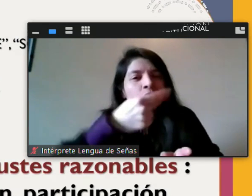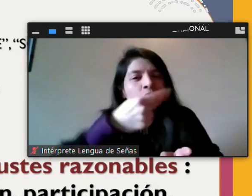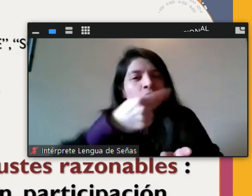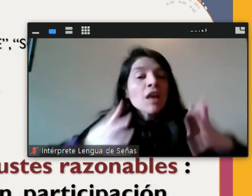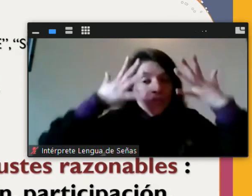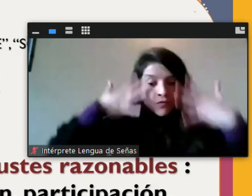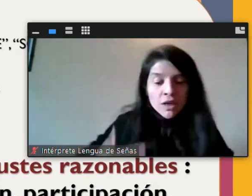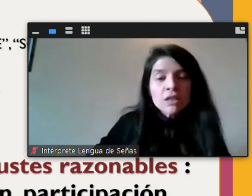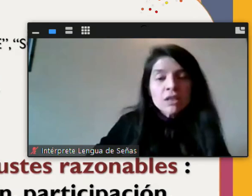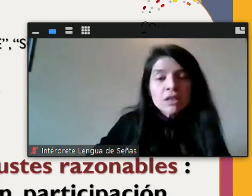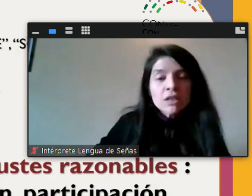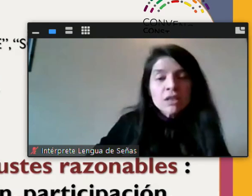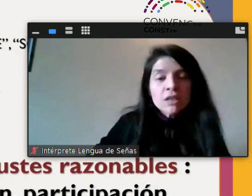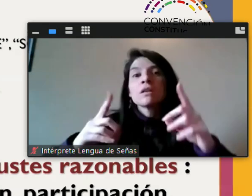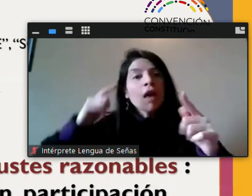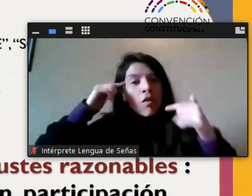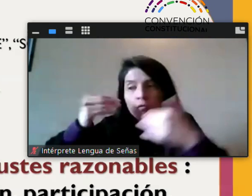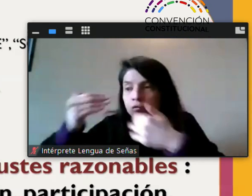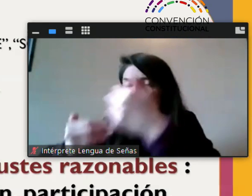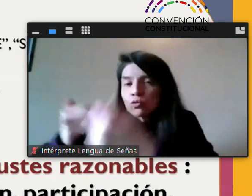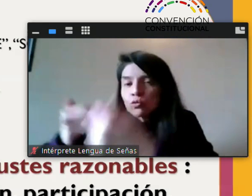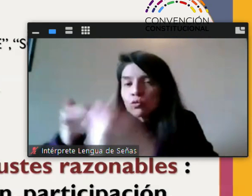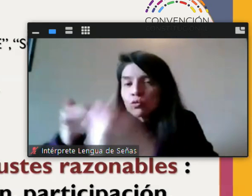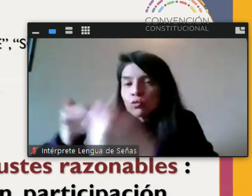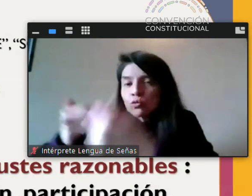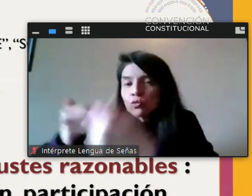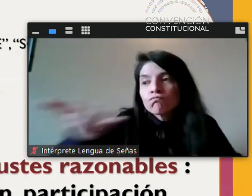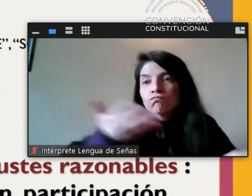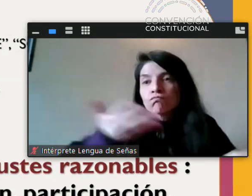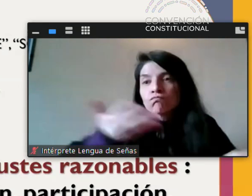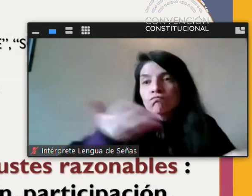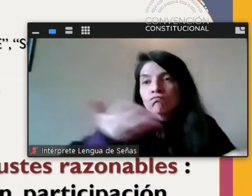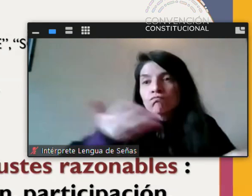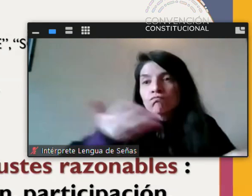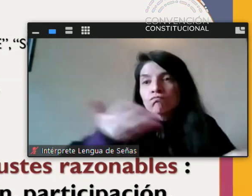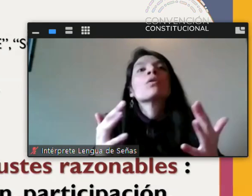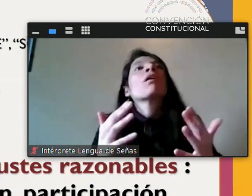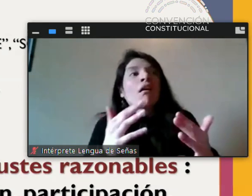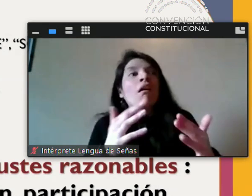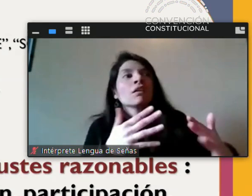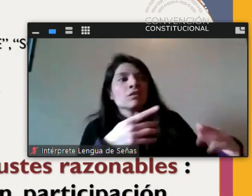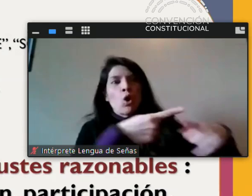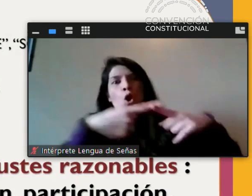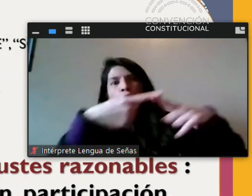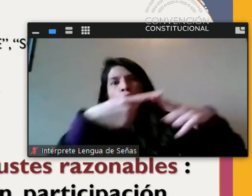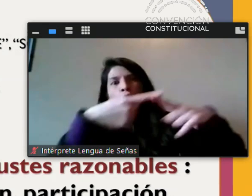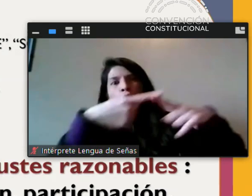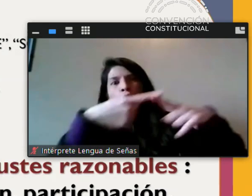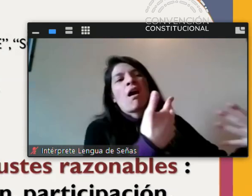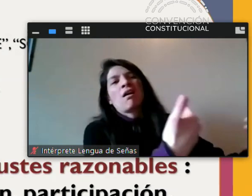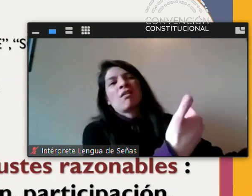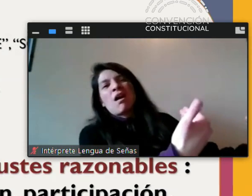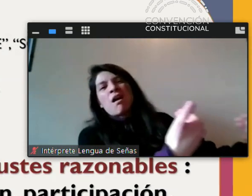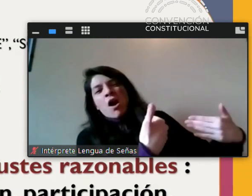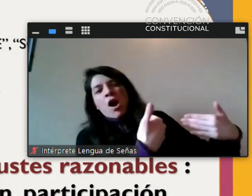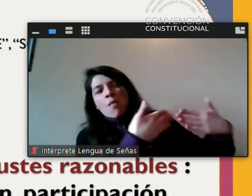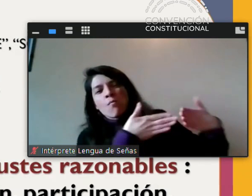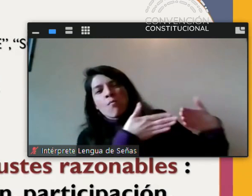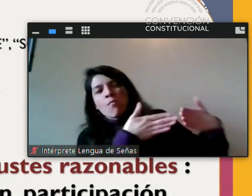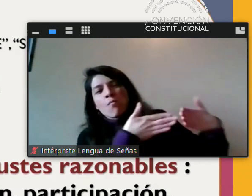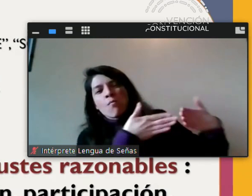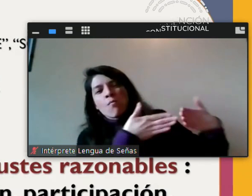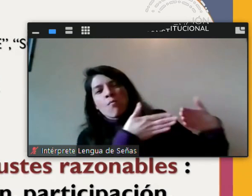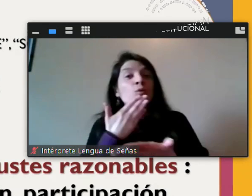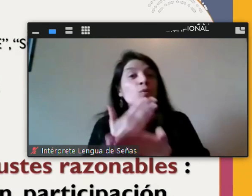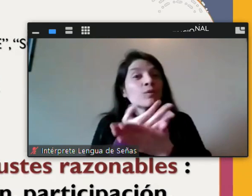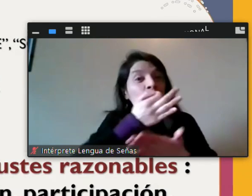funcional, de interacción con el entorno, nos encontramos con una sociedad que nos pone barreras. Cuando hablamos de accesibilidad, siempre